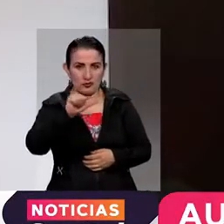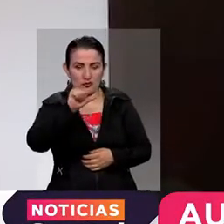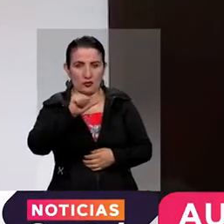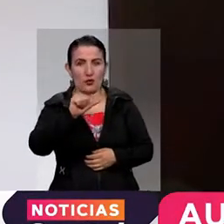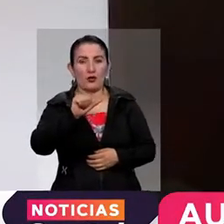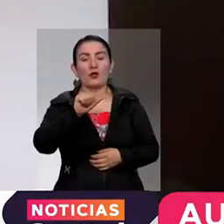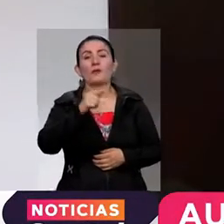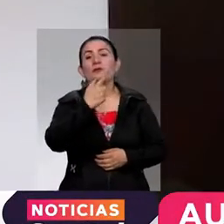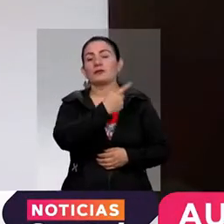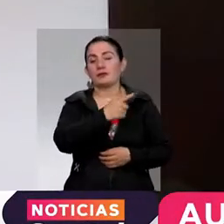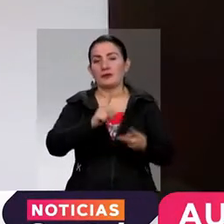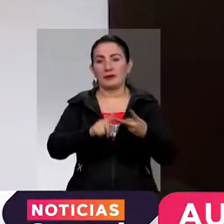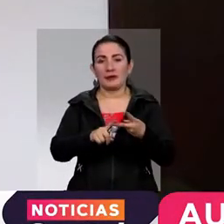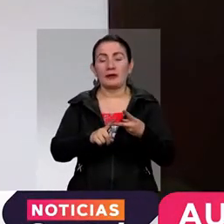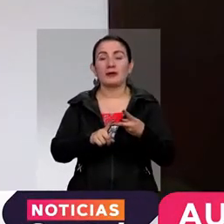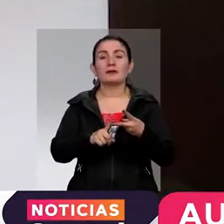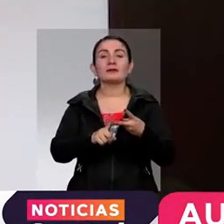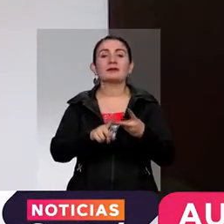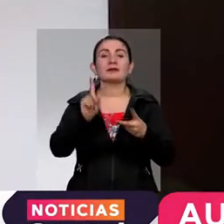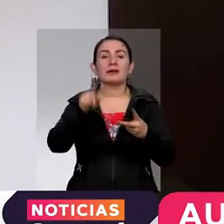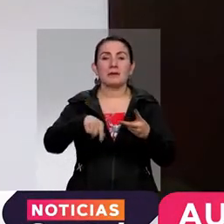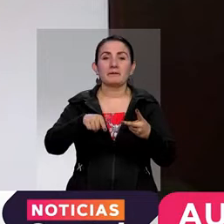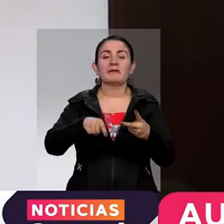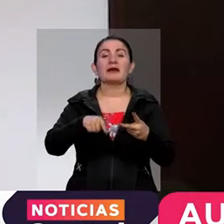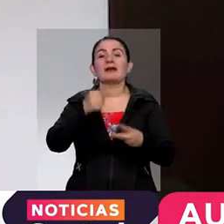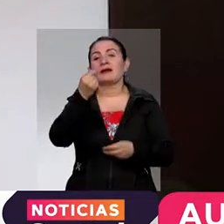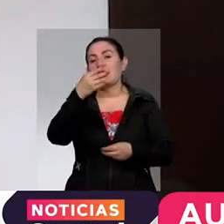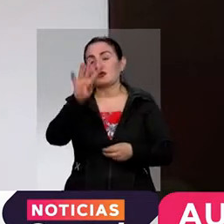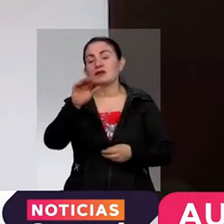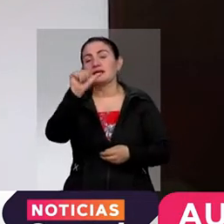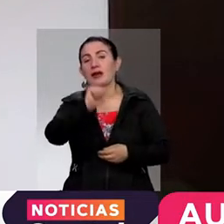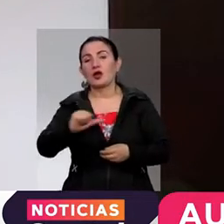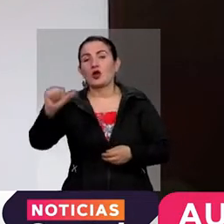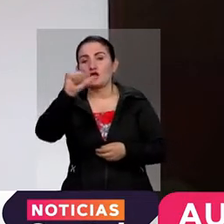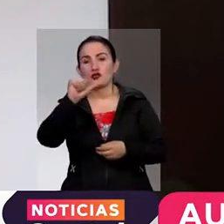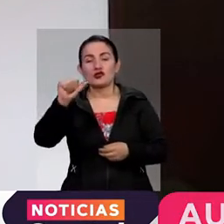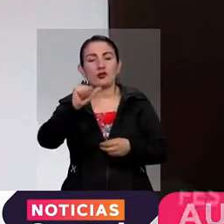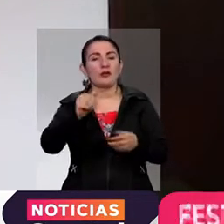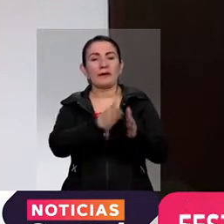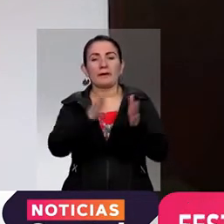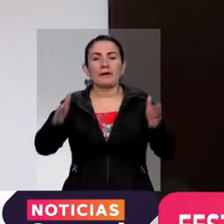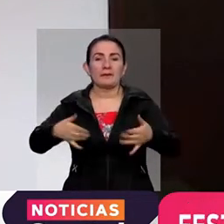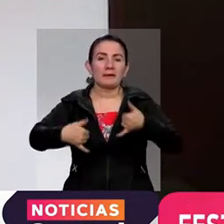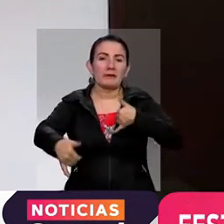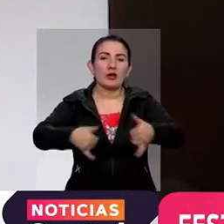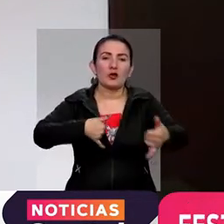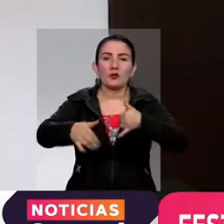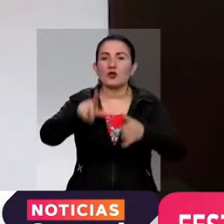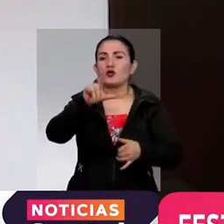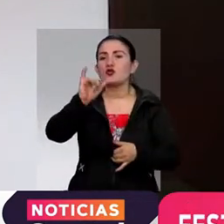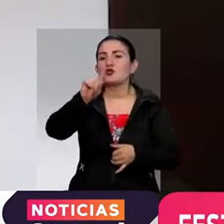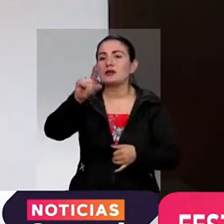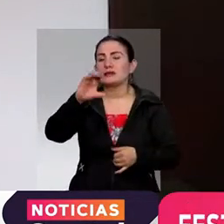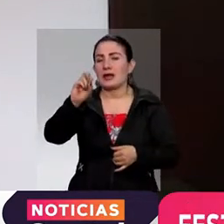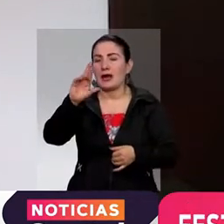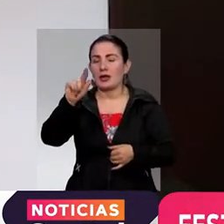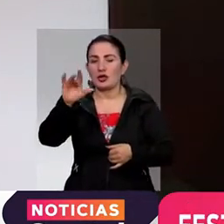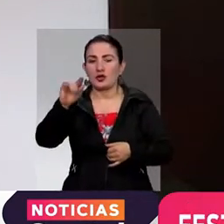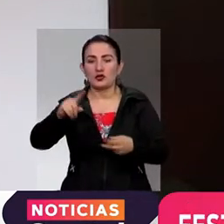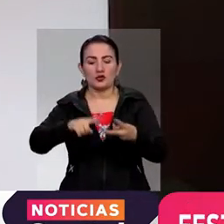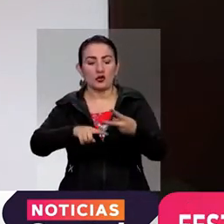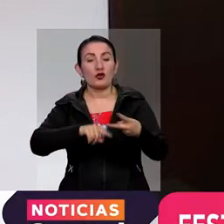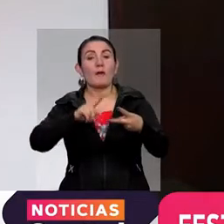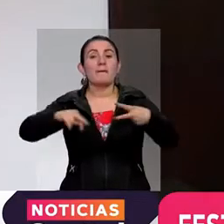Luis Carlos Galán, y vamos a tener la etapa del 14 de agosto, que va a ser la etapa de cierre, en un circuito que hemos diseñado en el